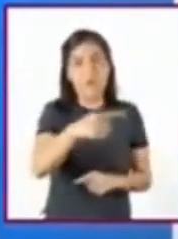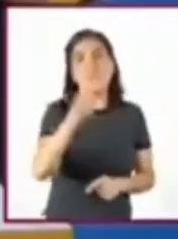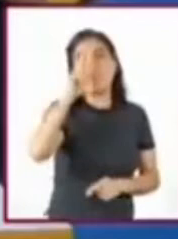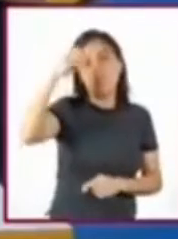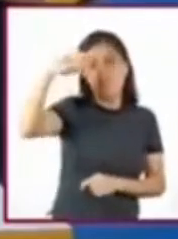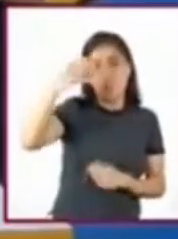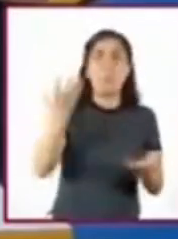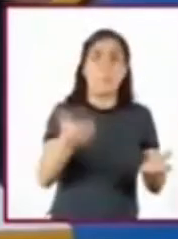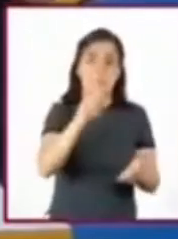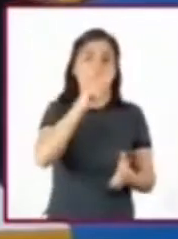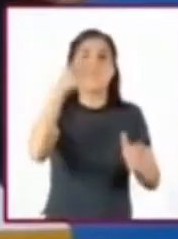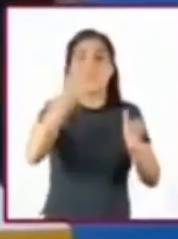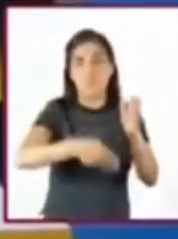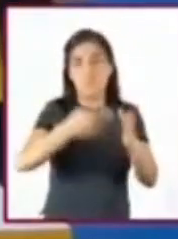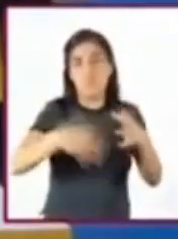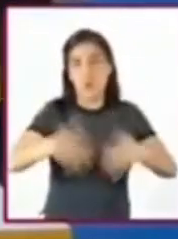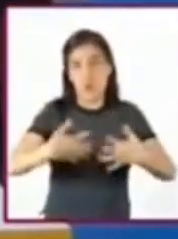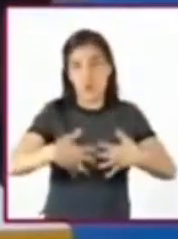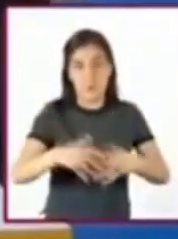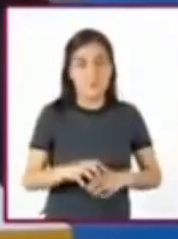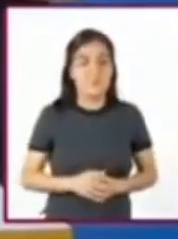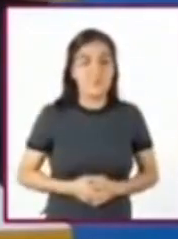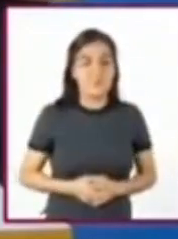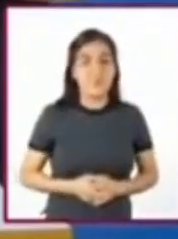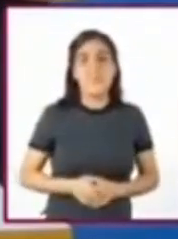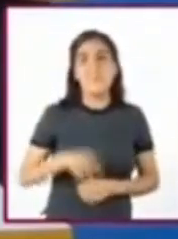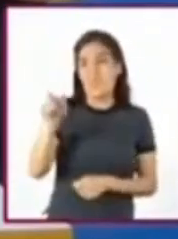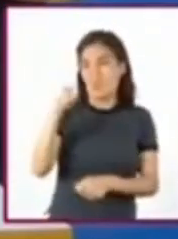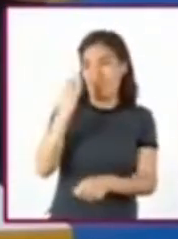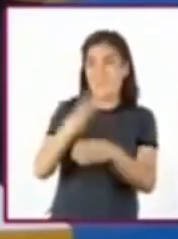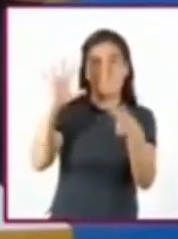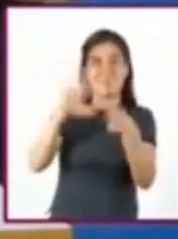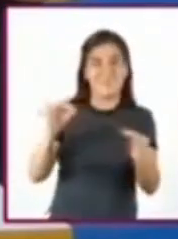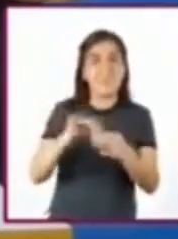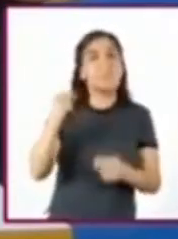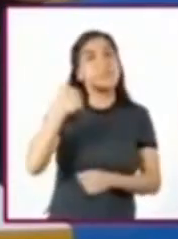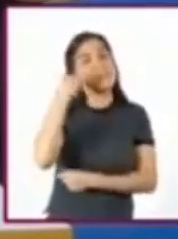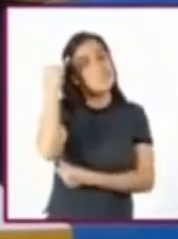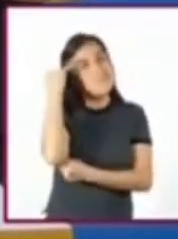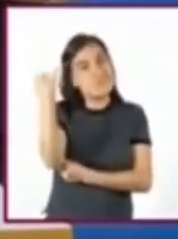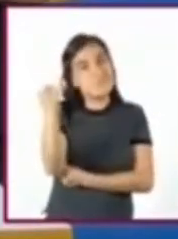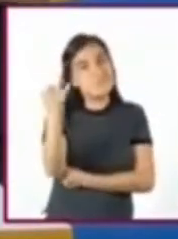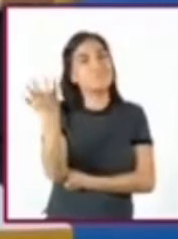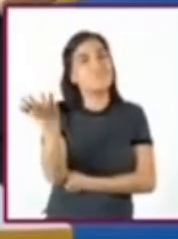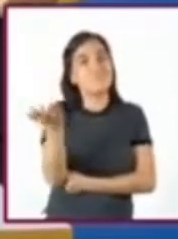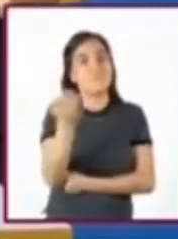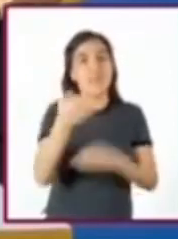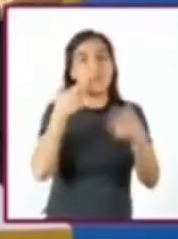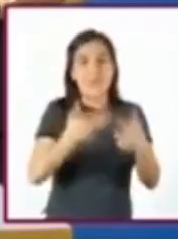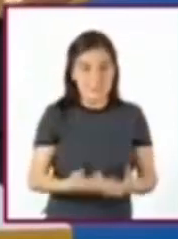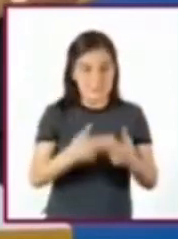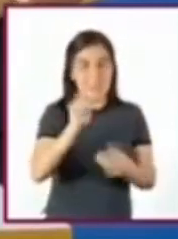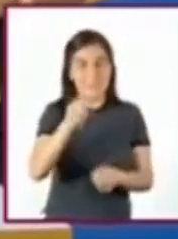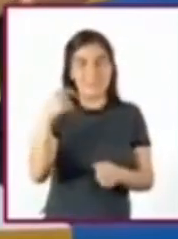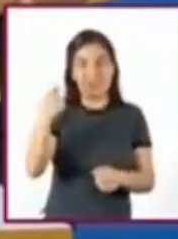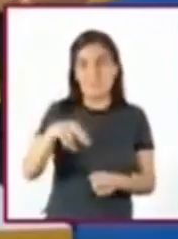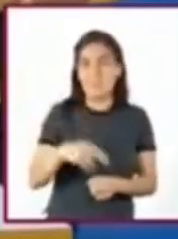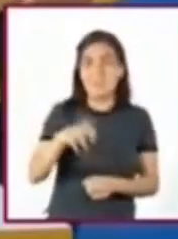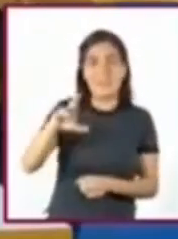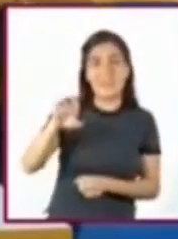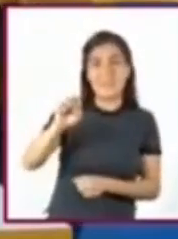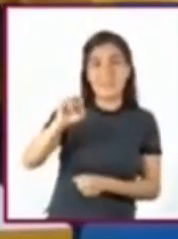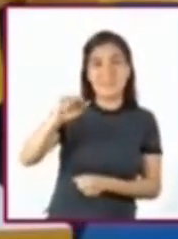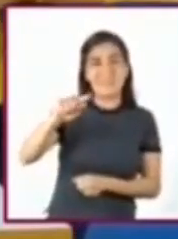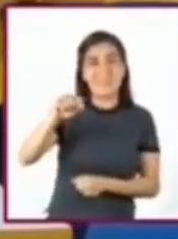motor. Por lo que nos acaba de contar, me imagino que la resistencia es como cuando vamos caminando